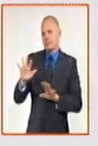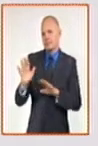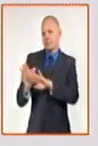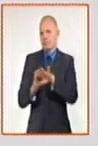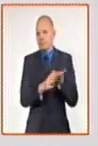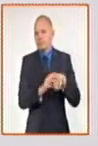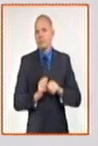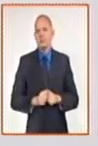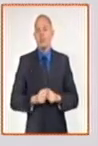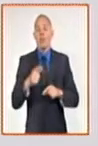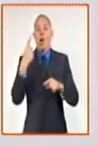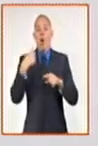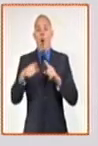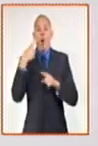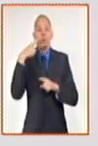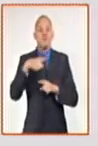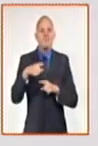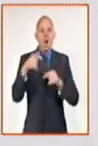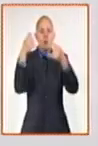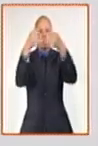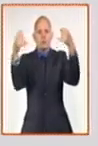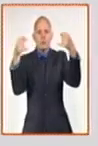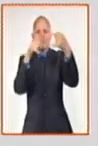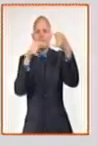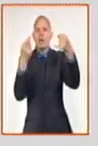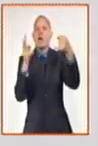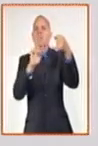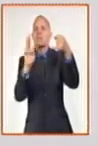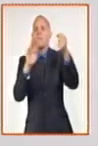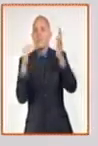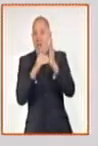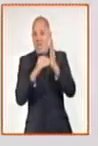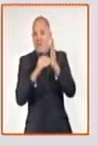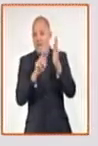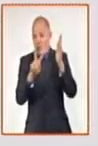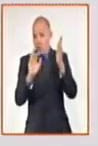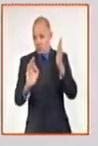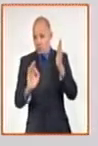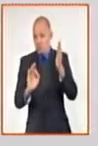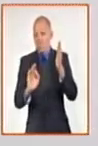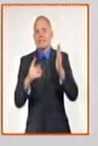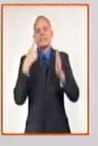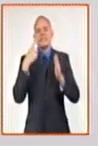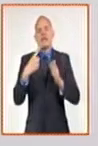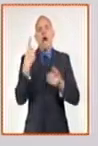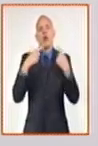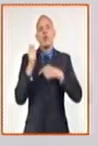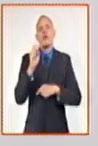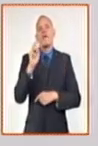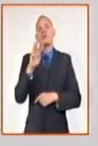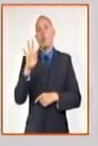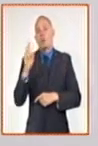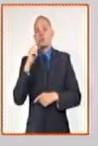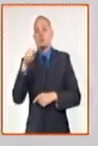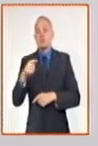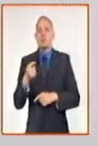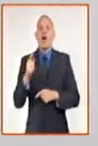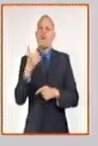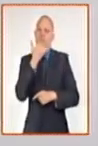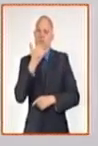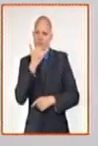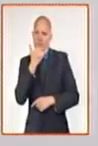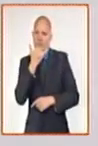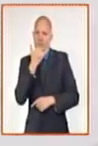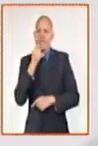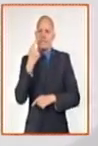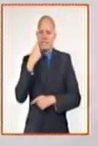de la línea de 33.000 volt, tenemos 24 líneas que están afectadas, 21 en la provincia de Pinar del Río y 3 en la provincia de